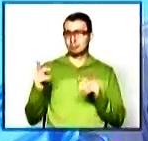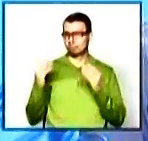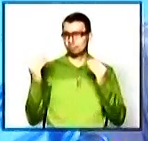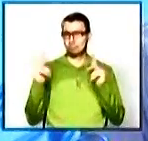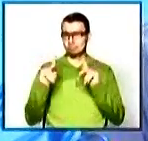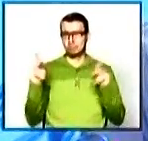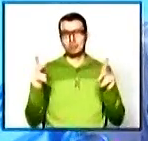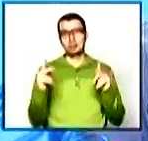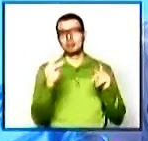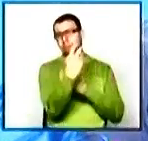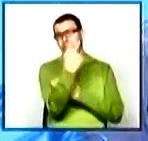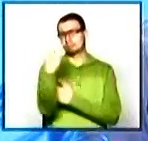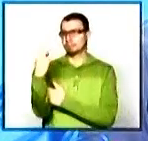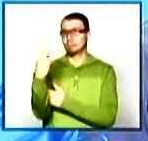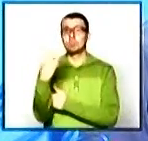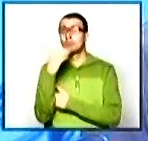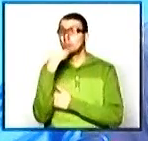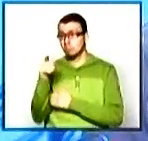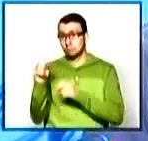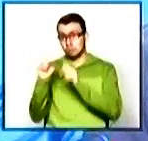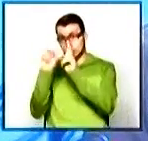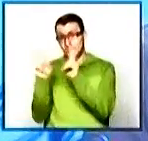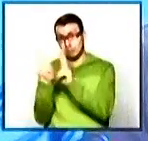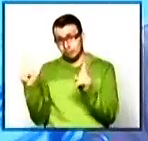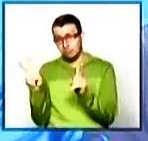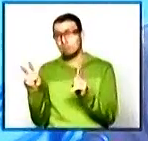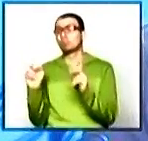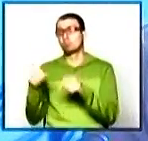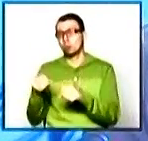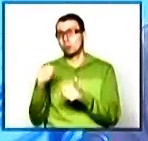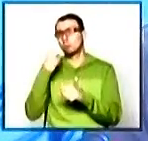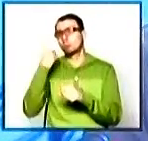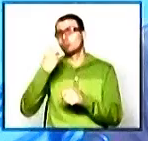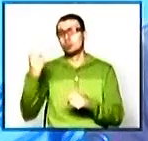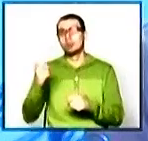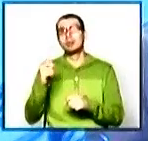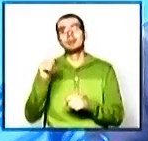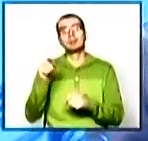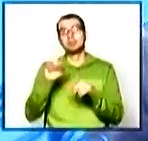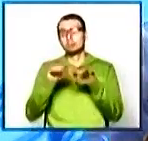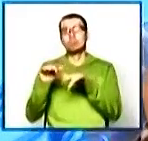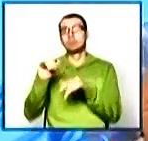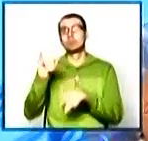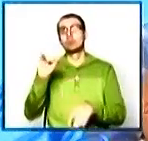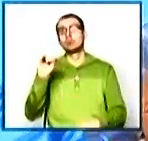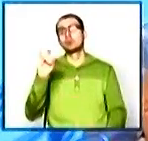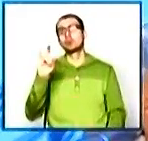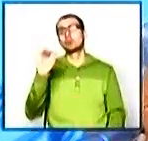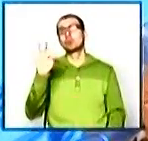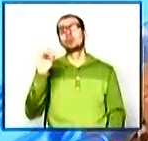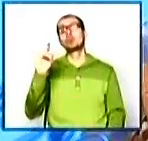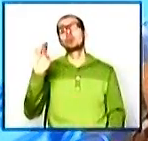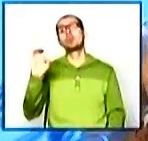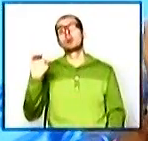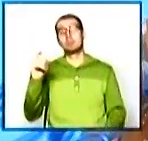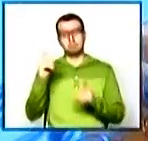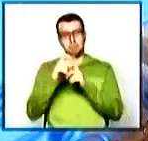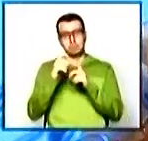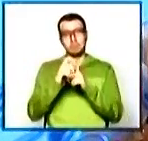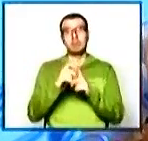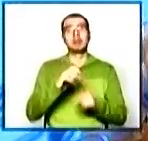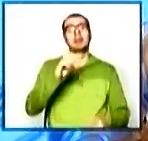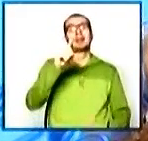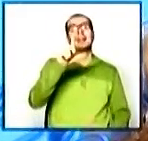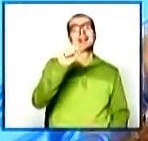a internet, ustedes pueden buscar en YouTube La Matriz de la Vida.